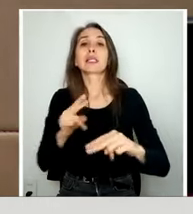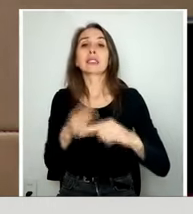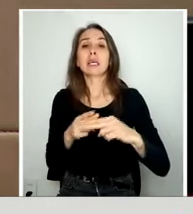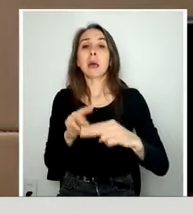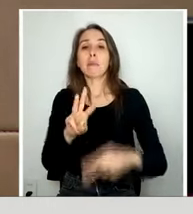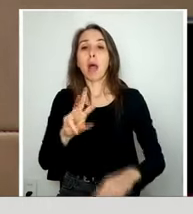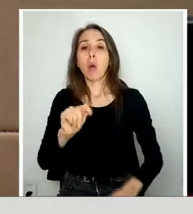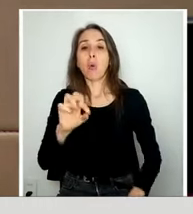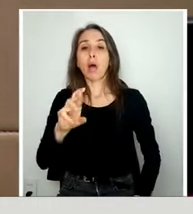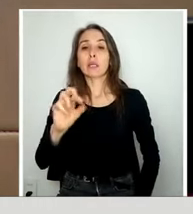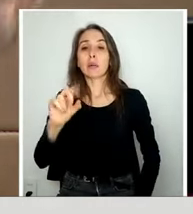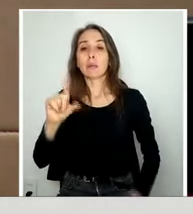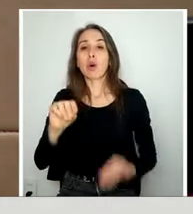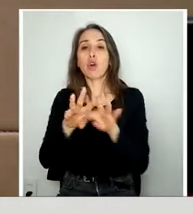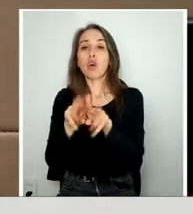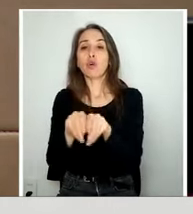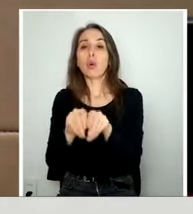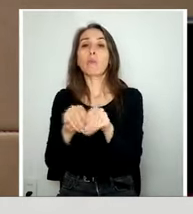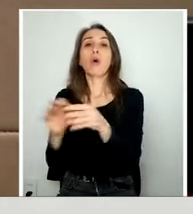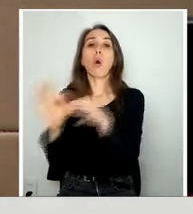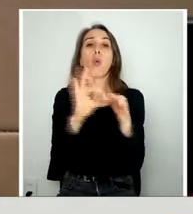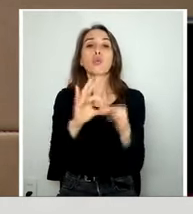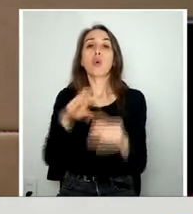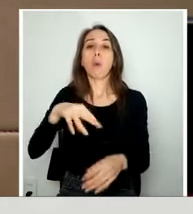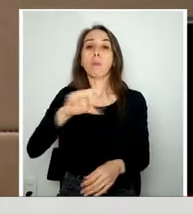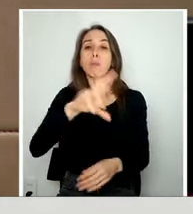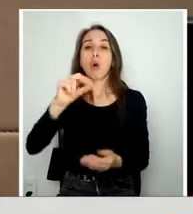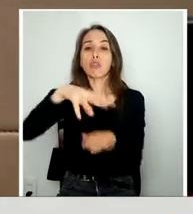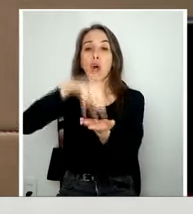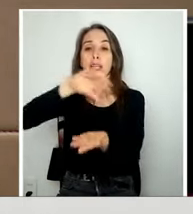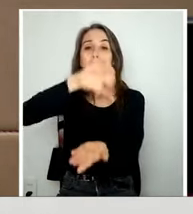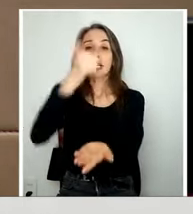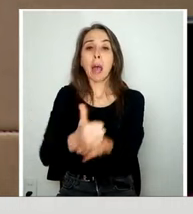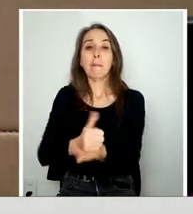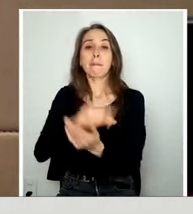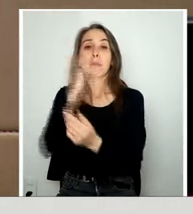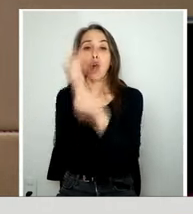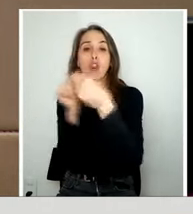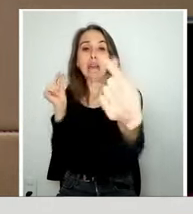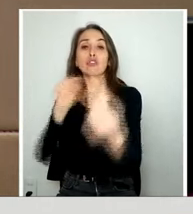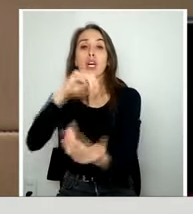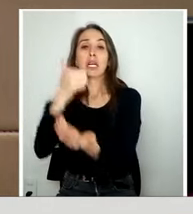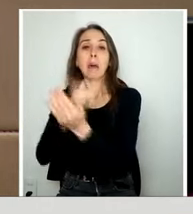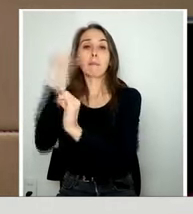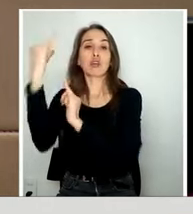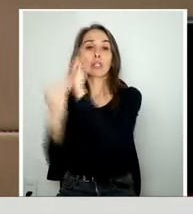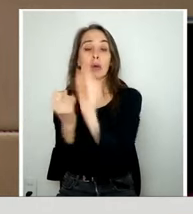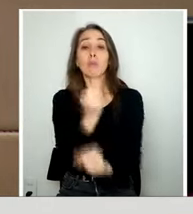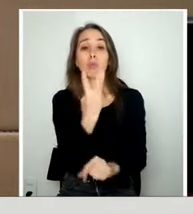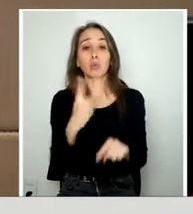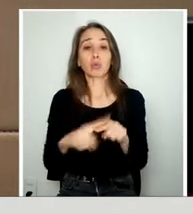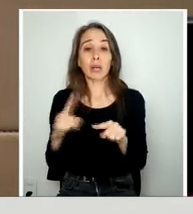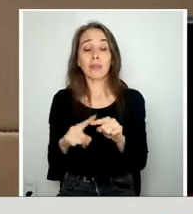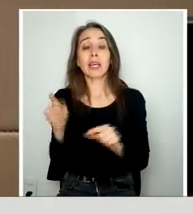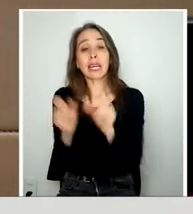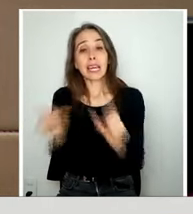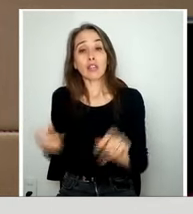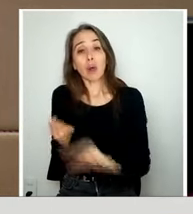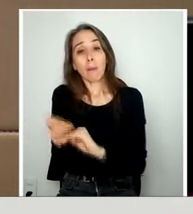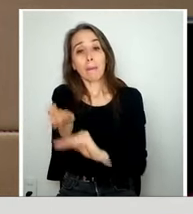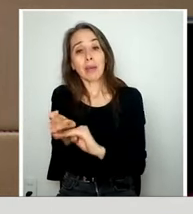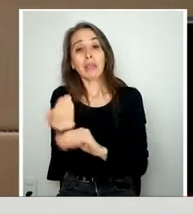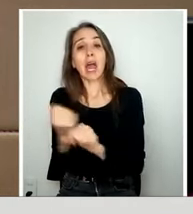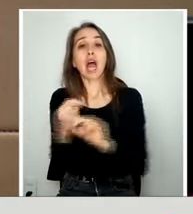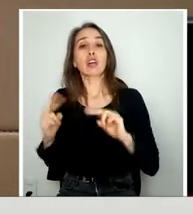Unión morro ha sido campeón nacional e internacional en reiterado ocasiones y una de las demandas era la construcción de una vecina